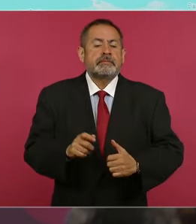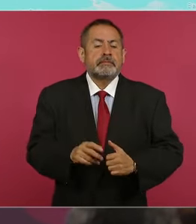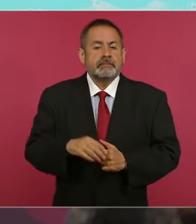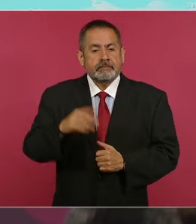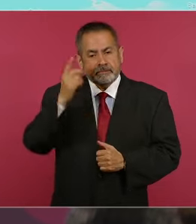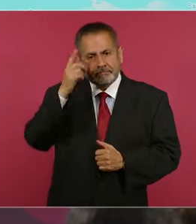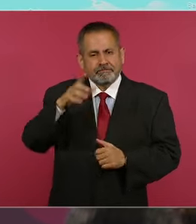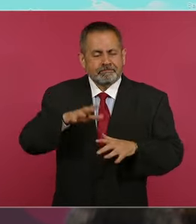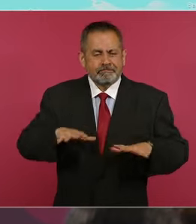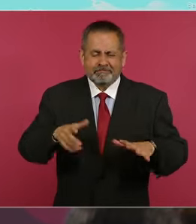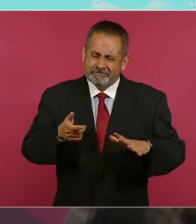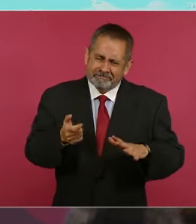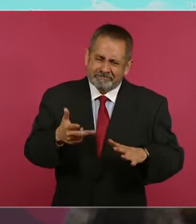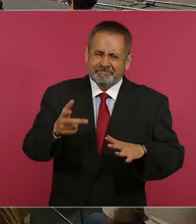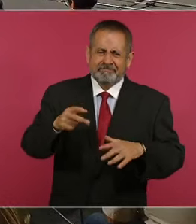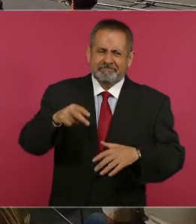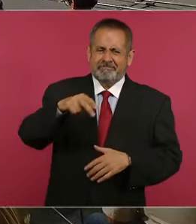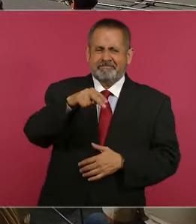era la gran nación